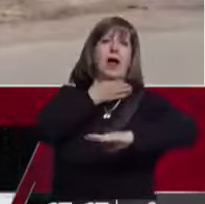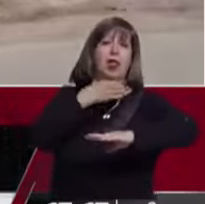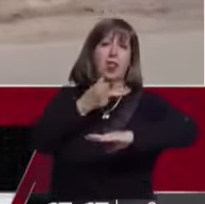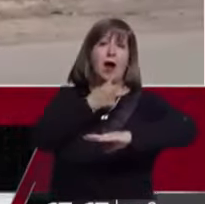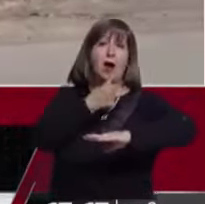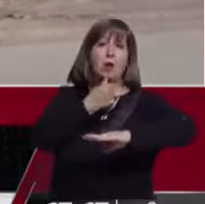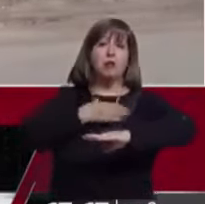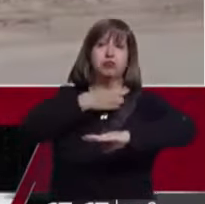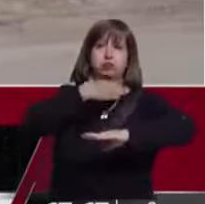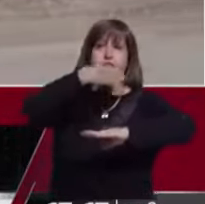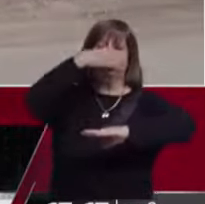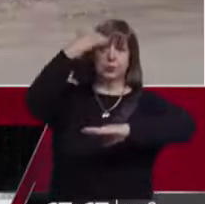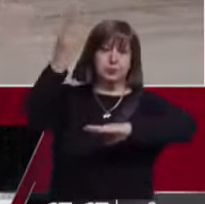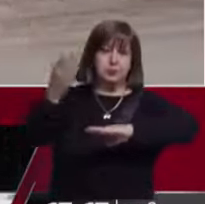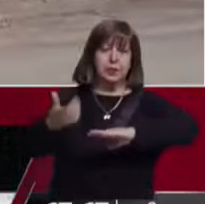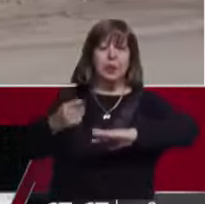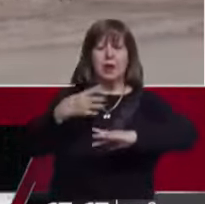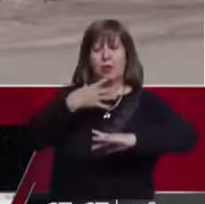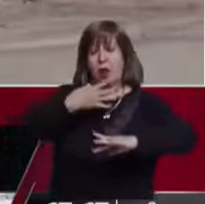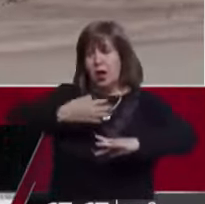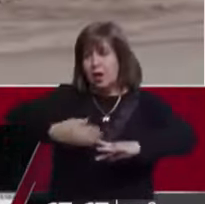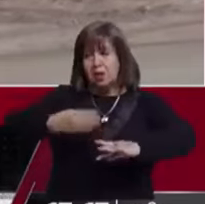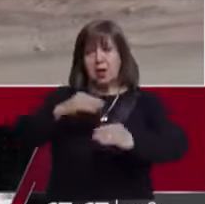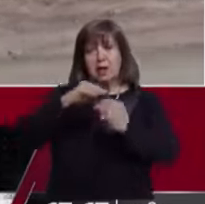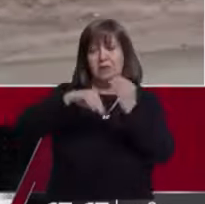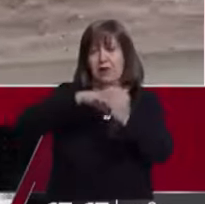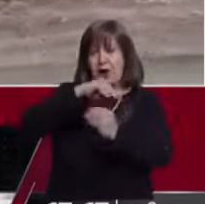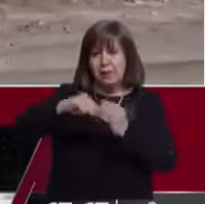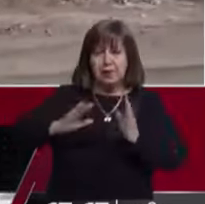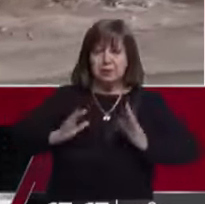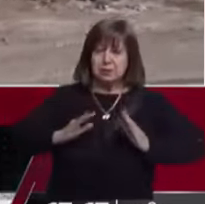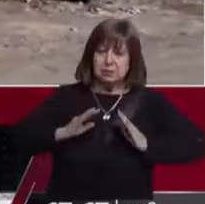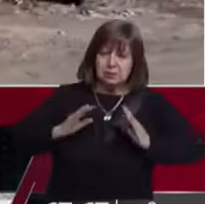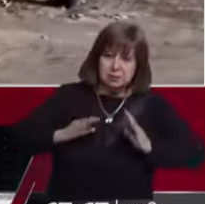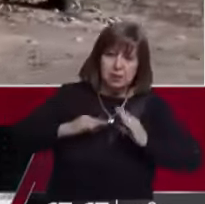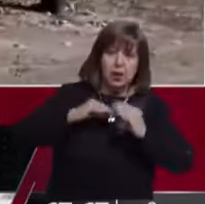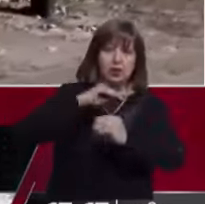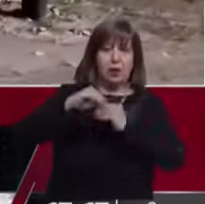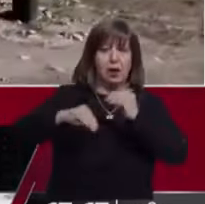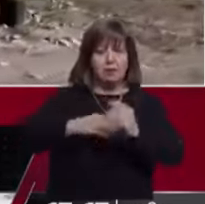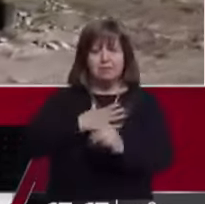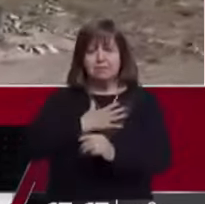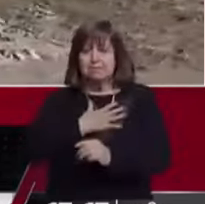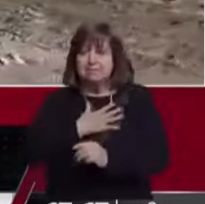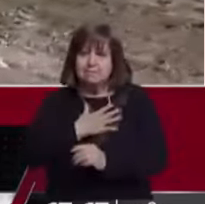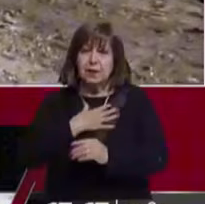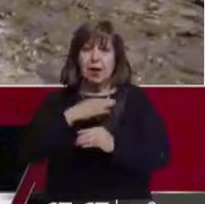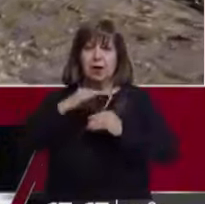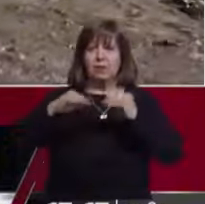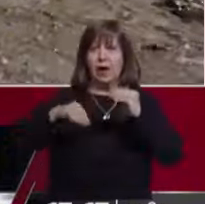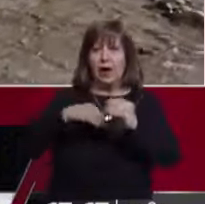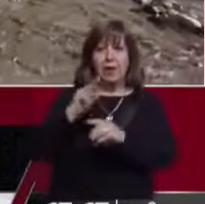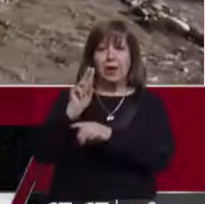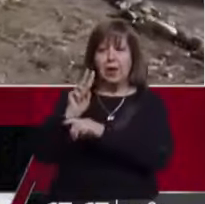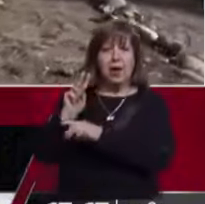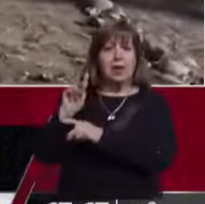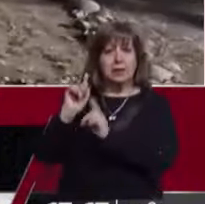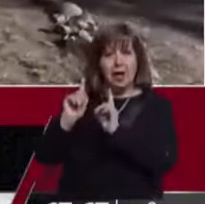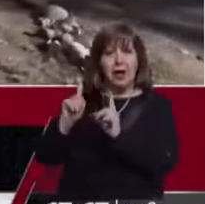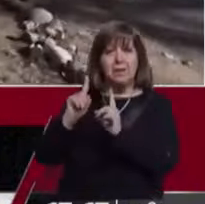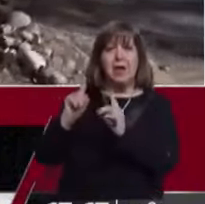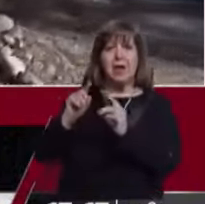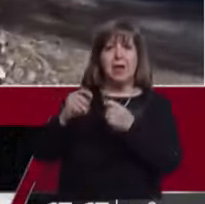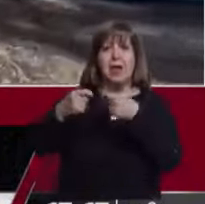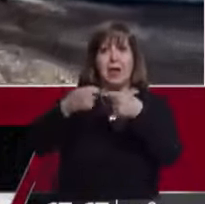momento es que hay mucha conmoción en su entorno. Por caso, la situación de los caseros de esta,